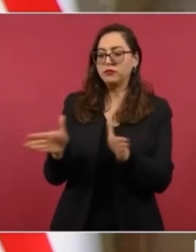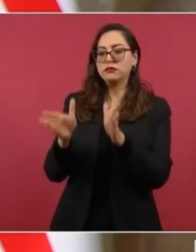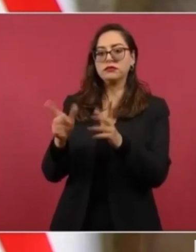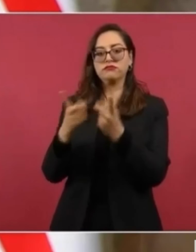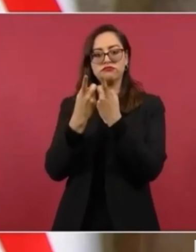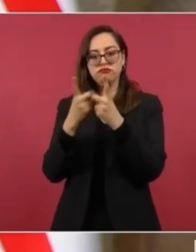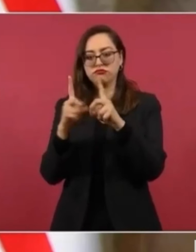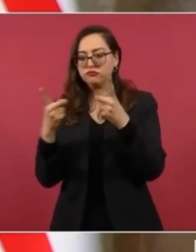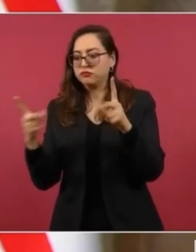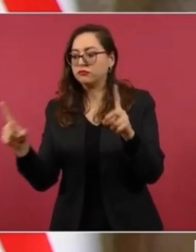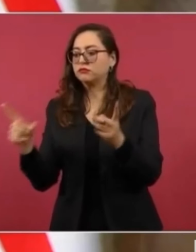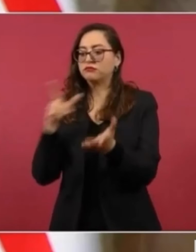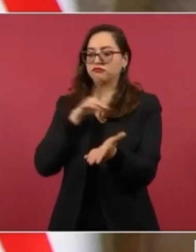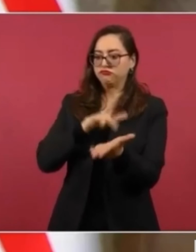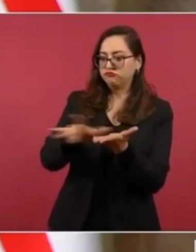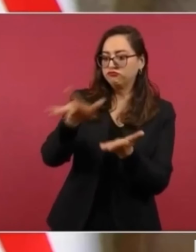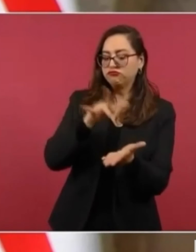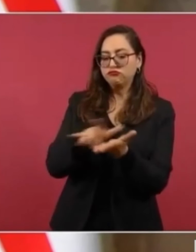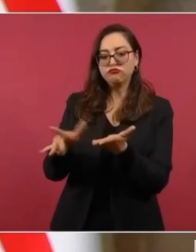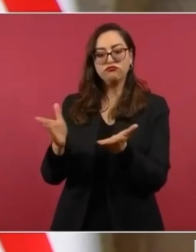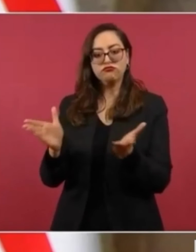más pobres,